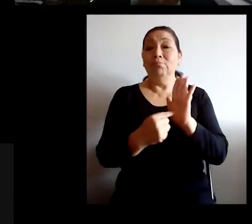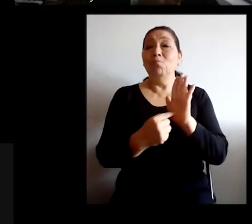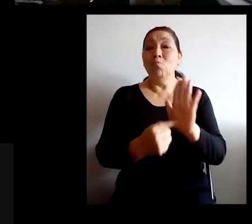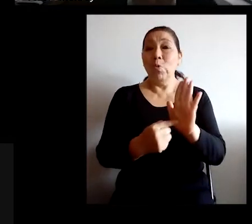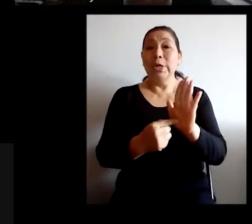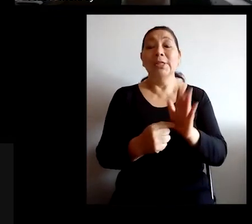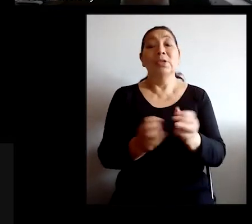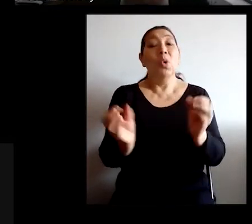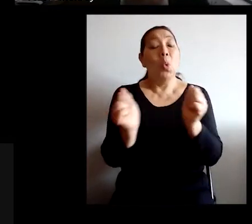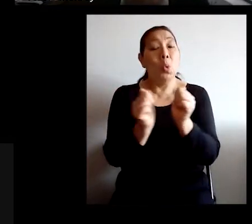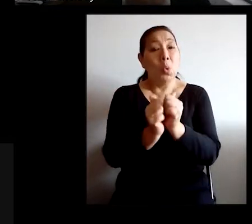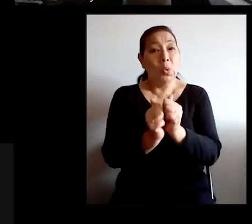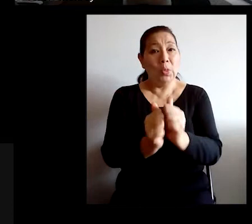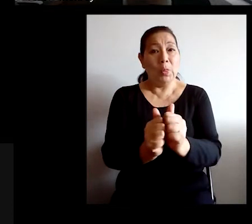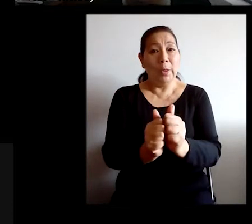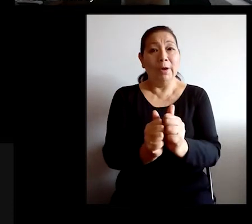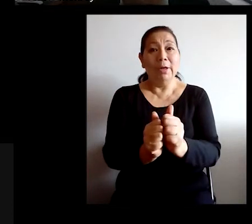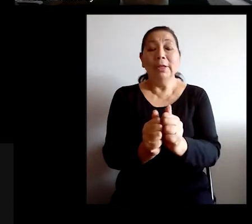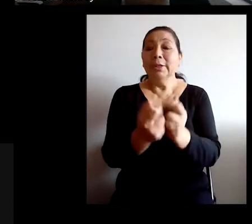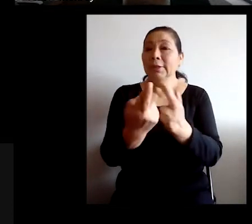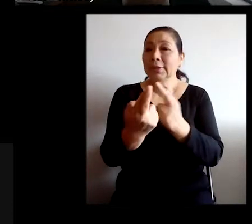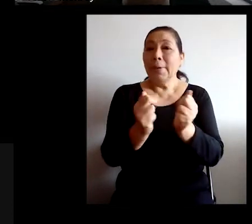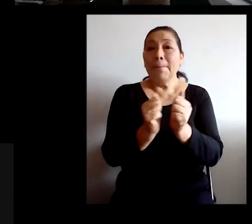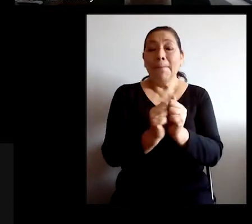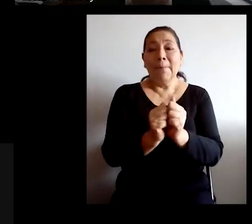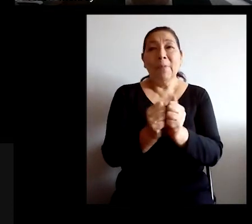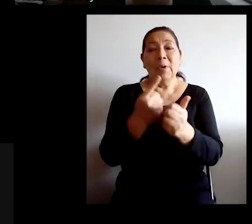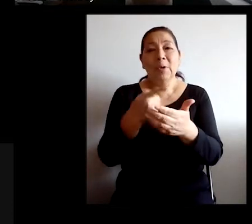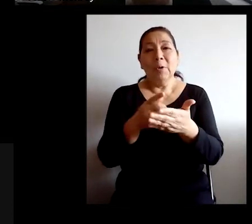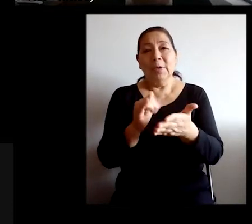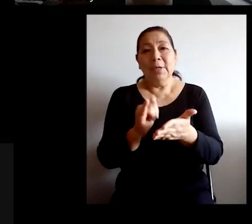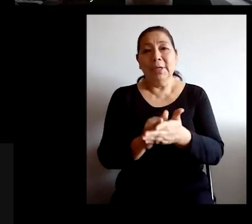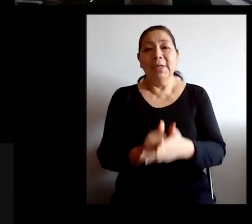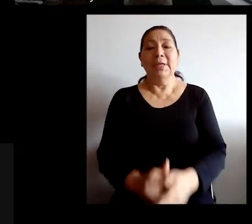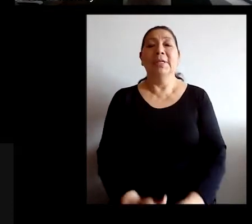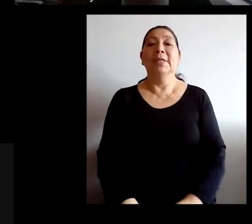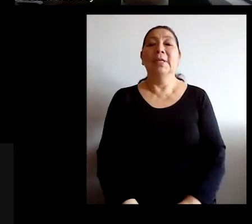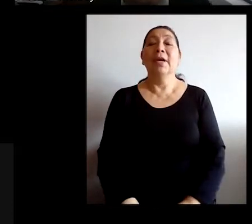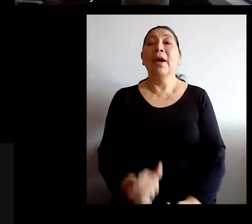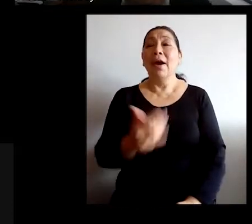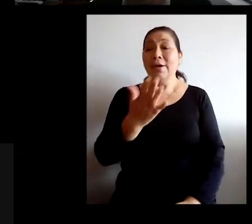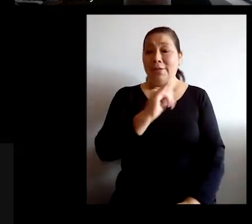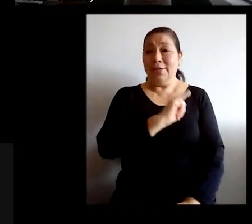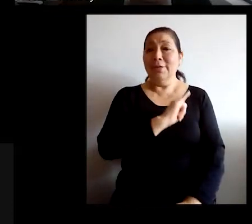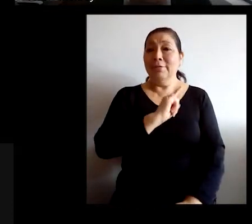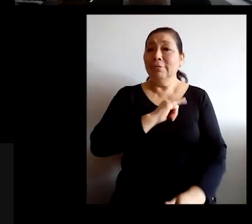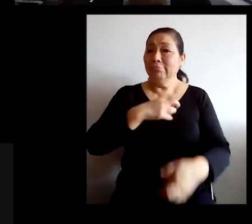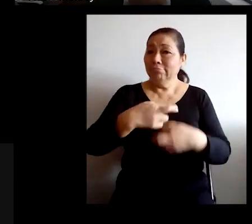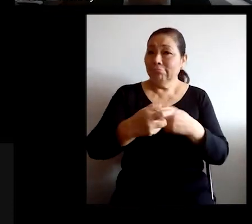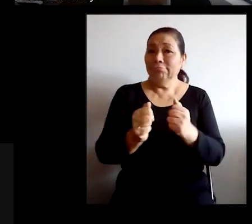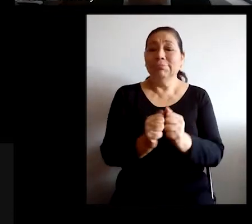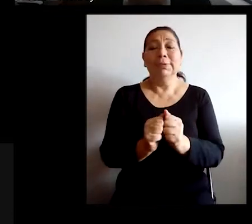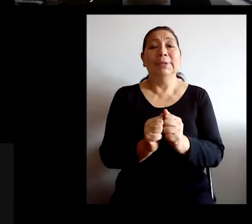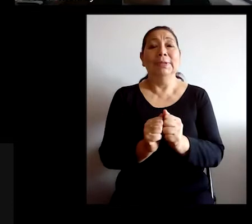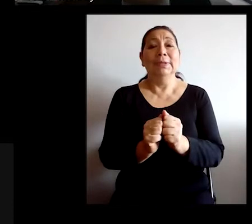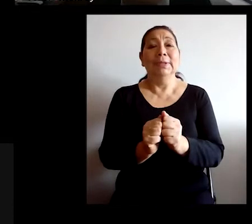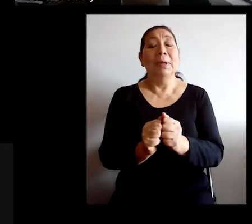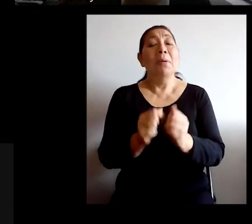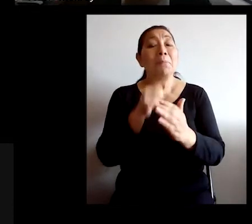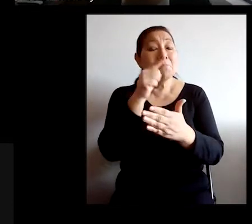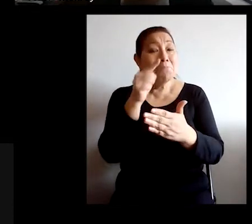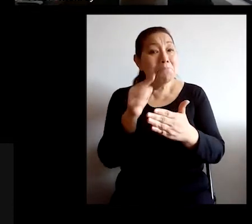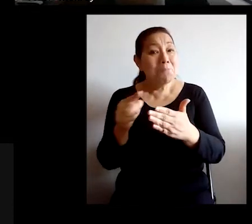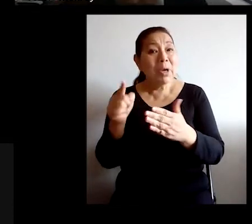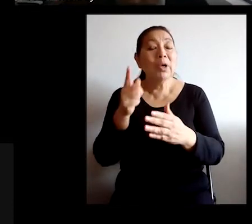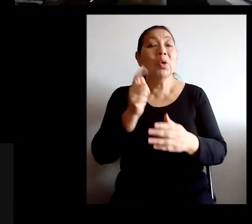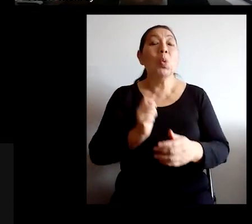aparecen otros procedimientos relacionados con él, hay instituciones procesales que marcan